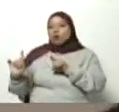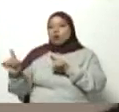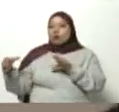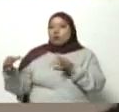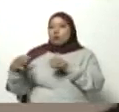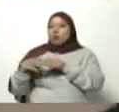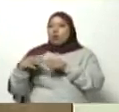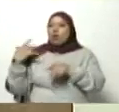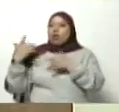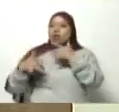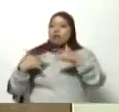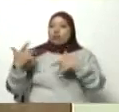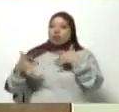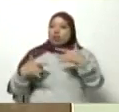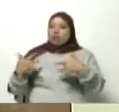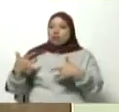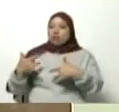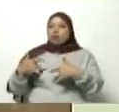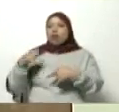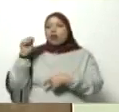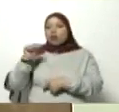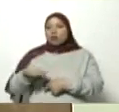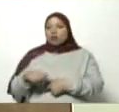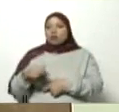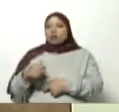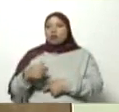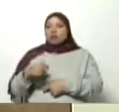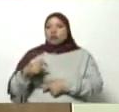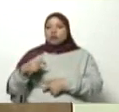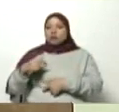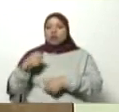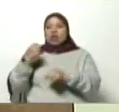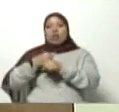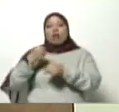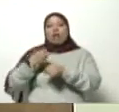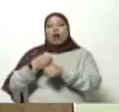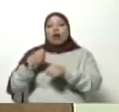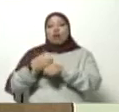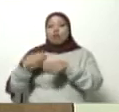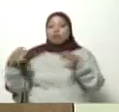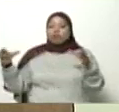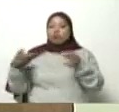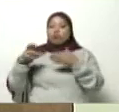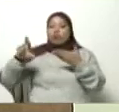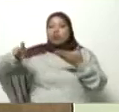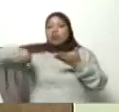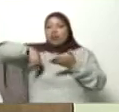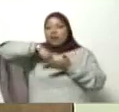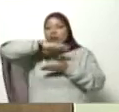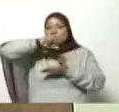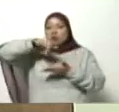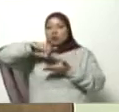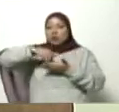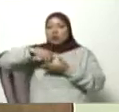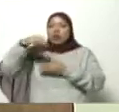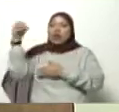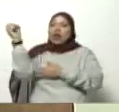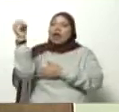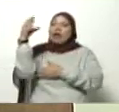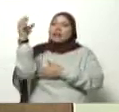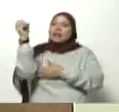en los otros eventos. En este caso, vamos a una gran jornada nacional de asambleas de